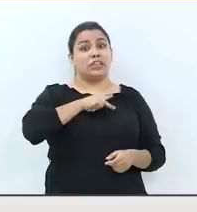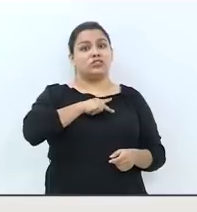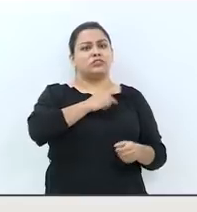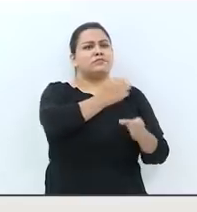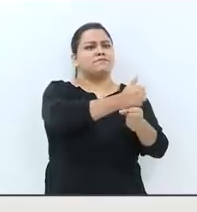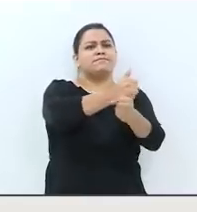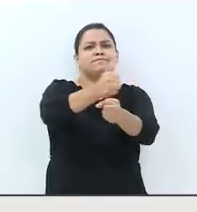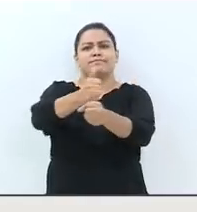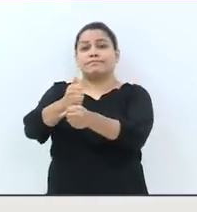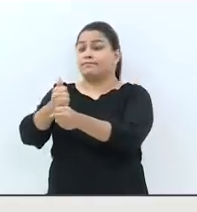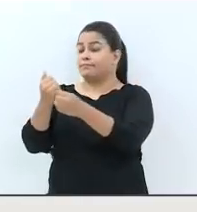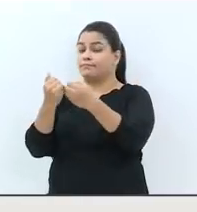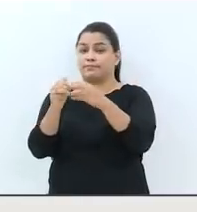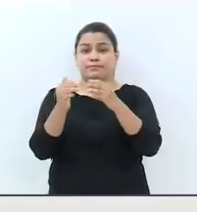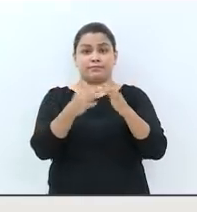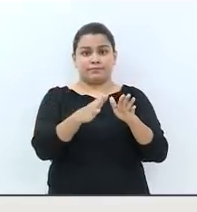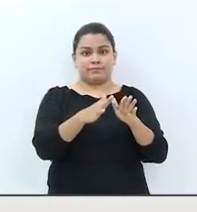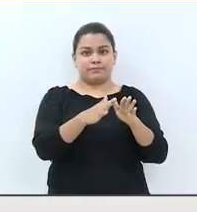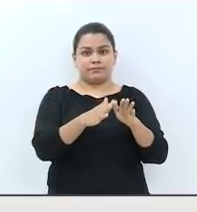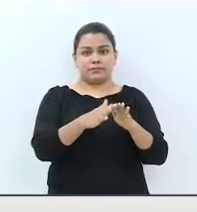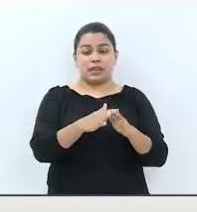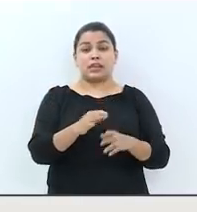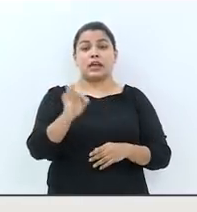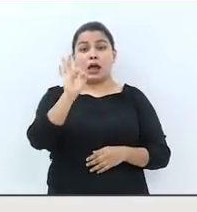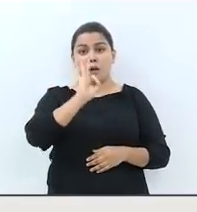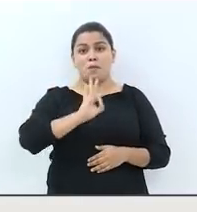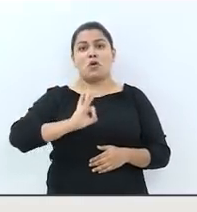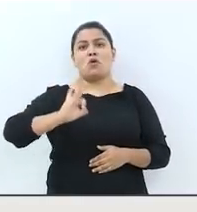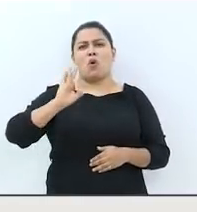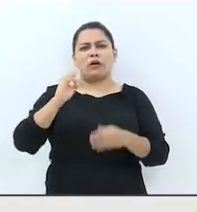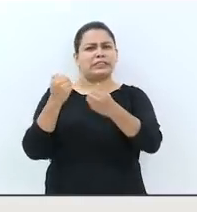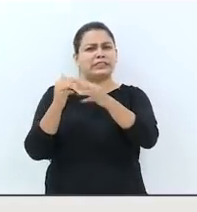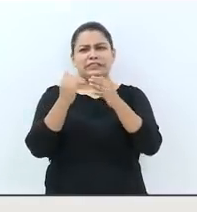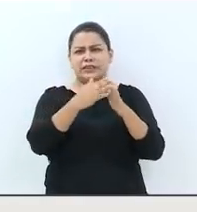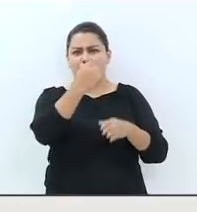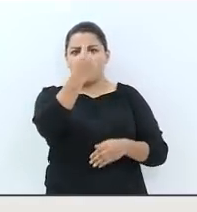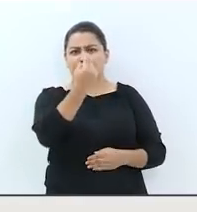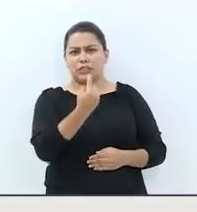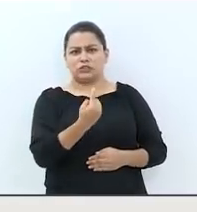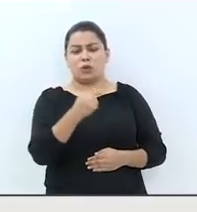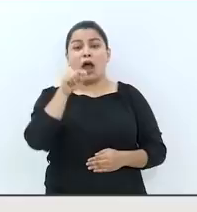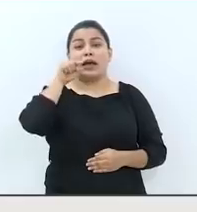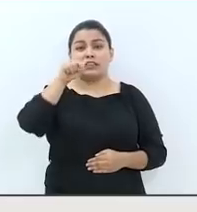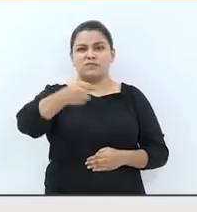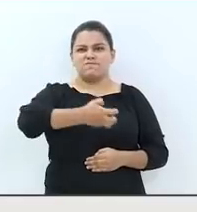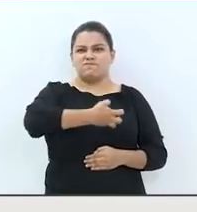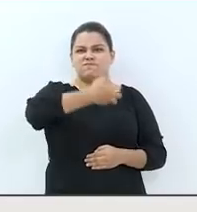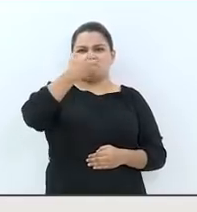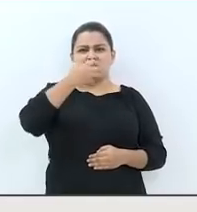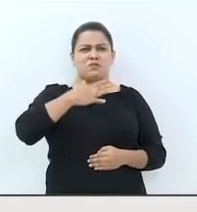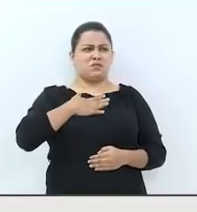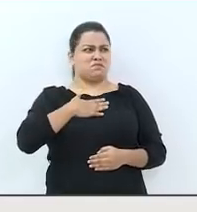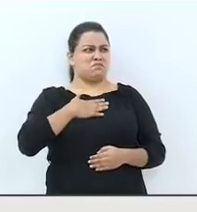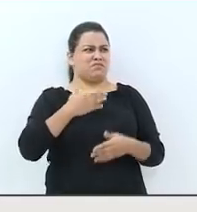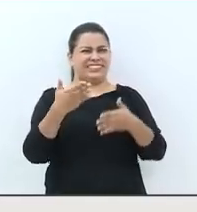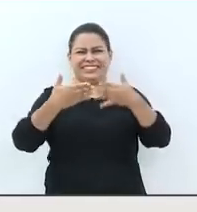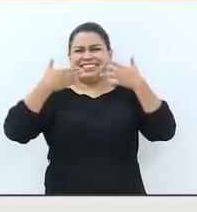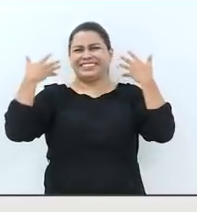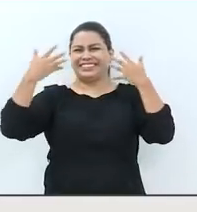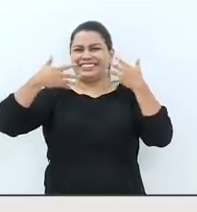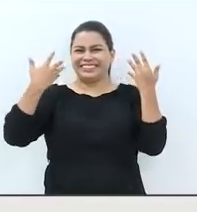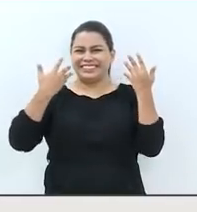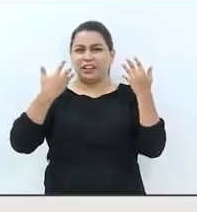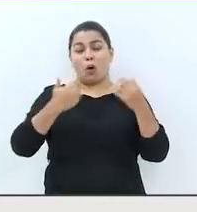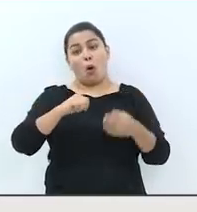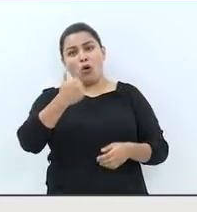igual, esa es la riqueza de la diversidad. ¿Verdad? Que lo que a ti te enoja, Carlos, a mí me produce risa o no me